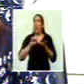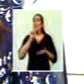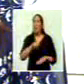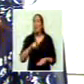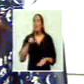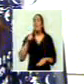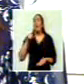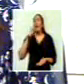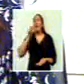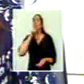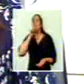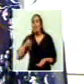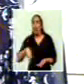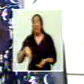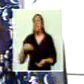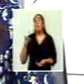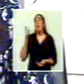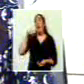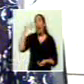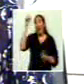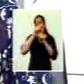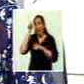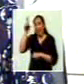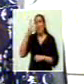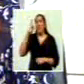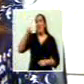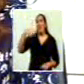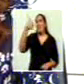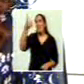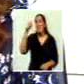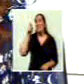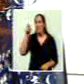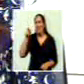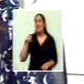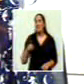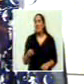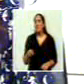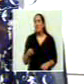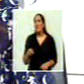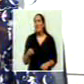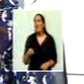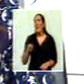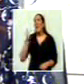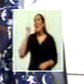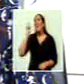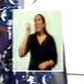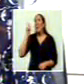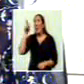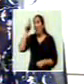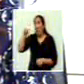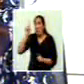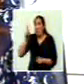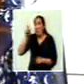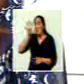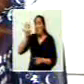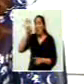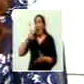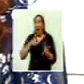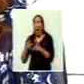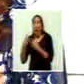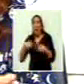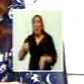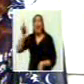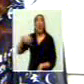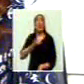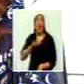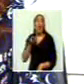,6%. Fundamentalmente sus proveedores, obviamente, no son griegos los armamentos. Provienen